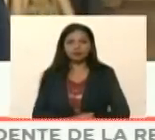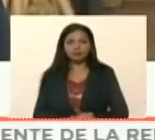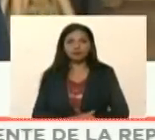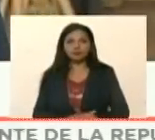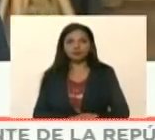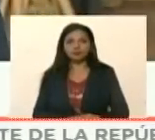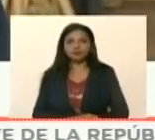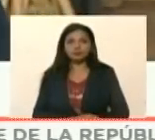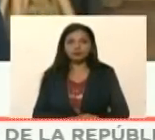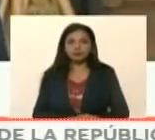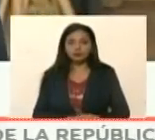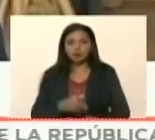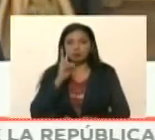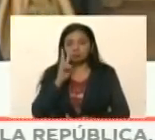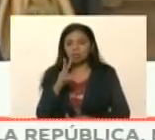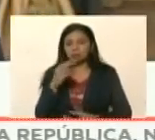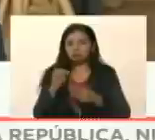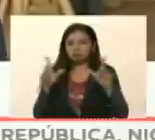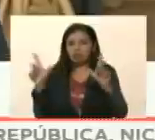Estoy viendo la serie,